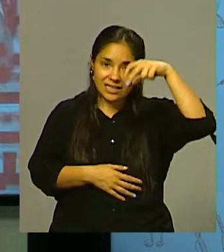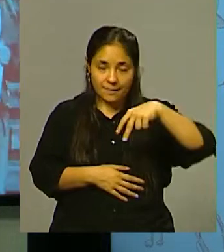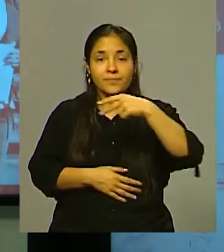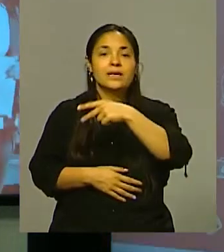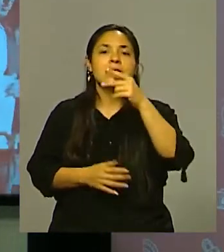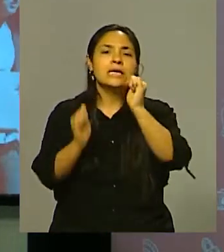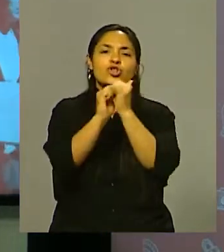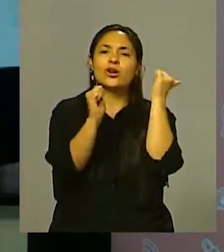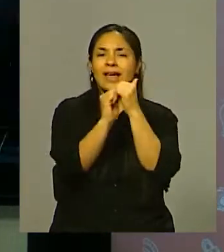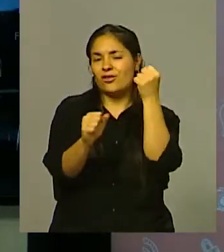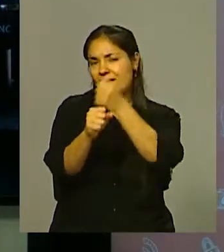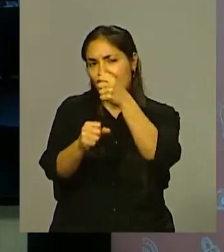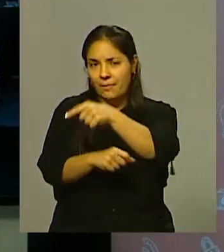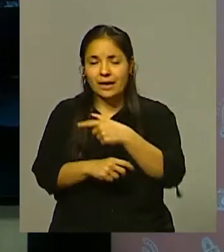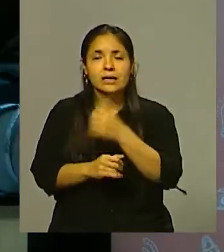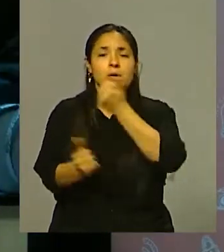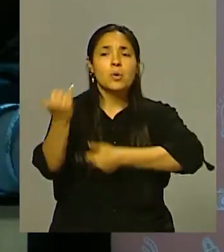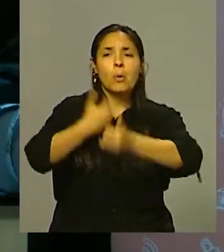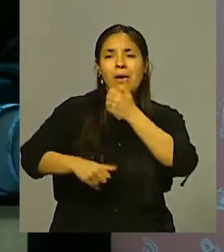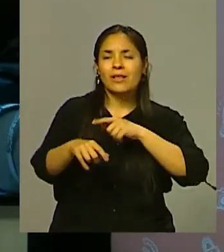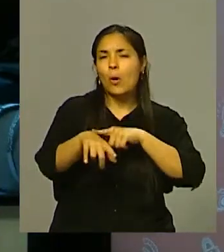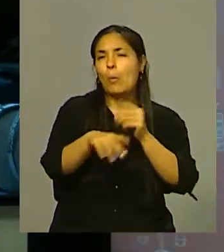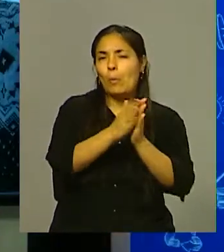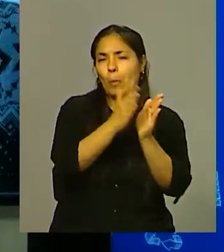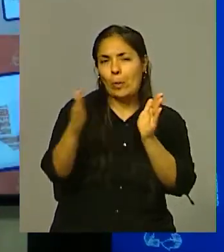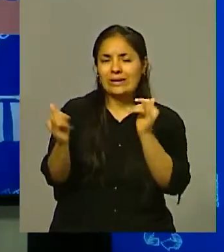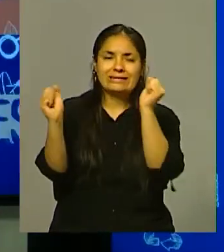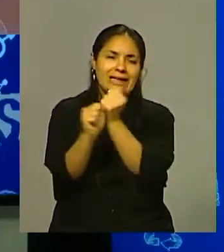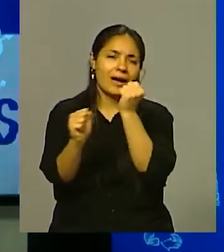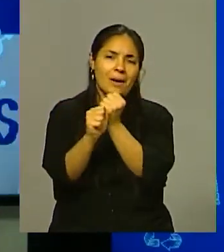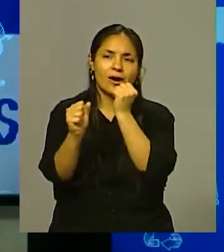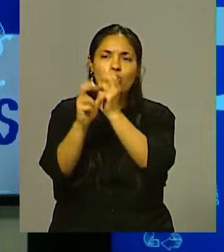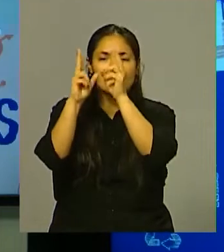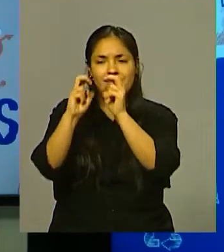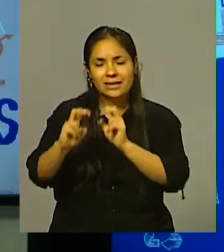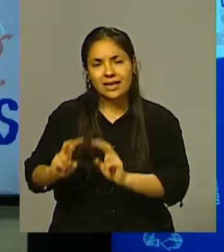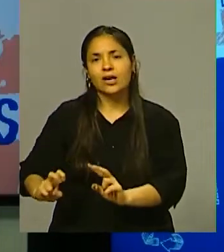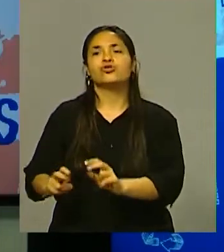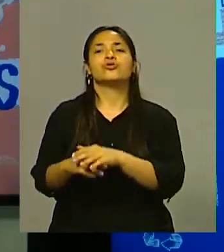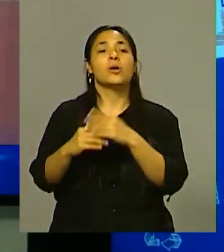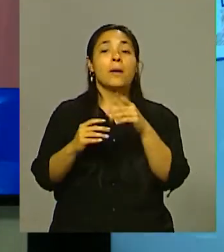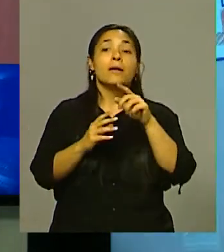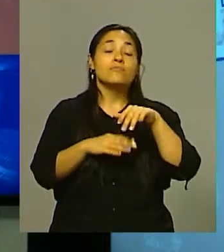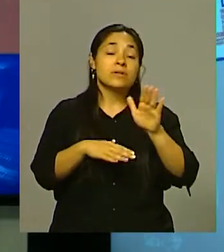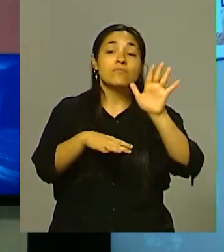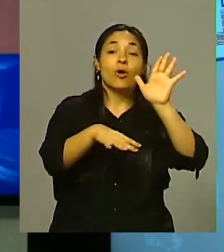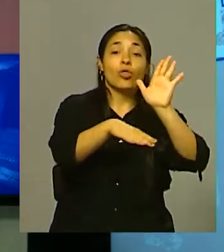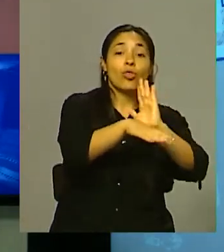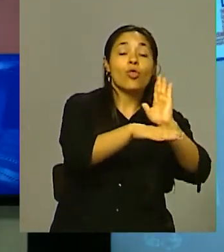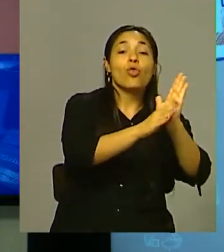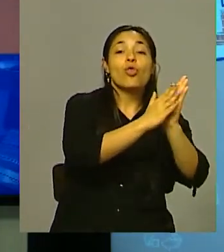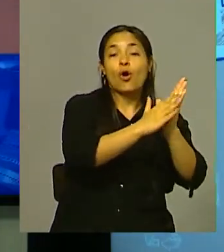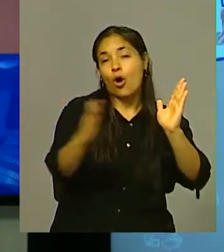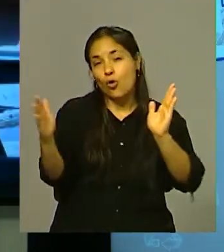contando realmente una historia increíble con nosotros, compartiendo un fragmento nada más de todo el trabajo de investigación que ha llevado adelante, que se va a plasmar en un documental que se